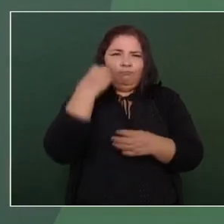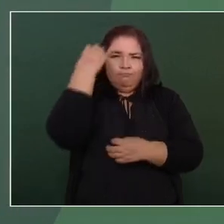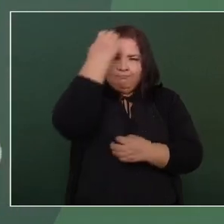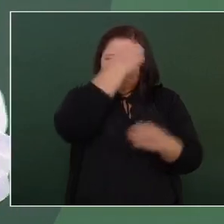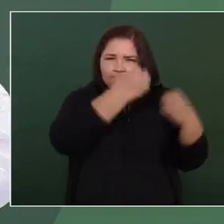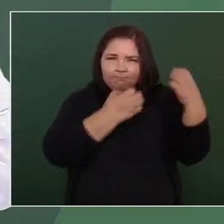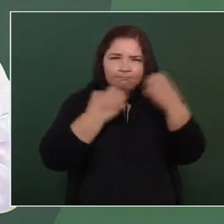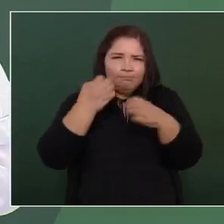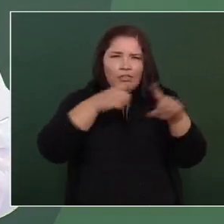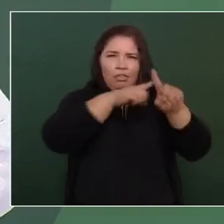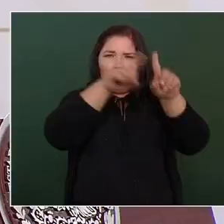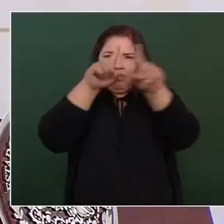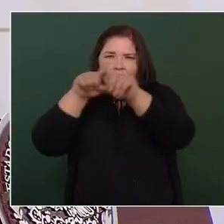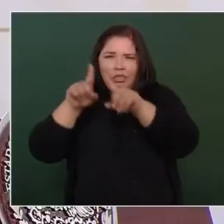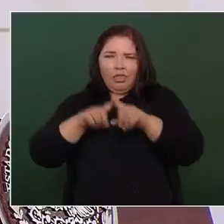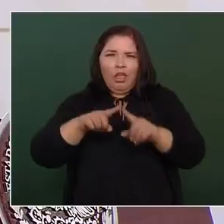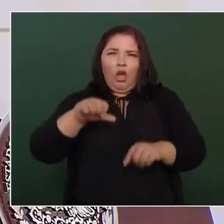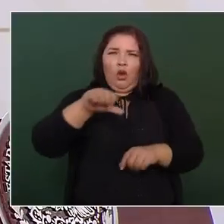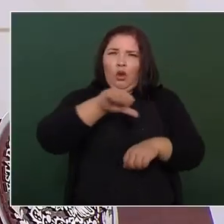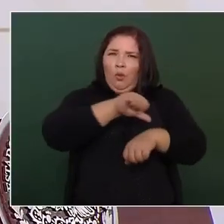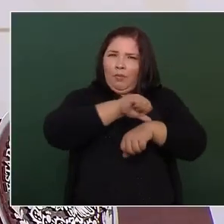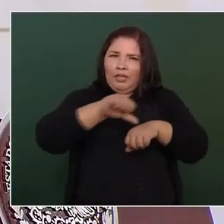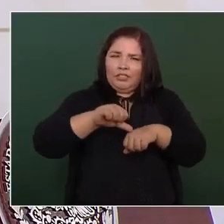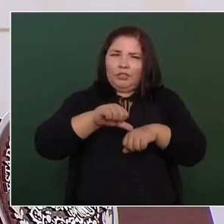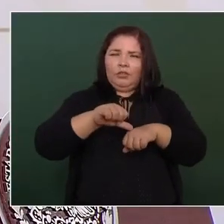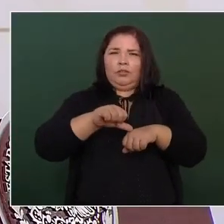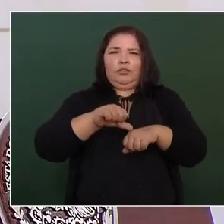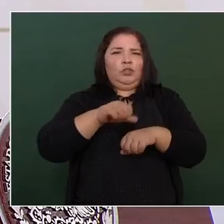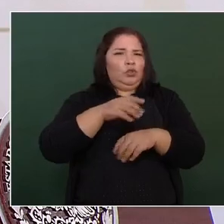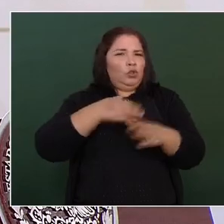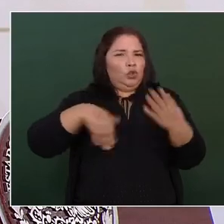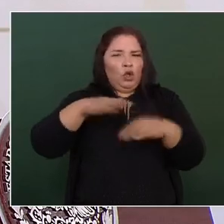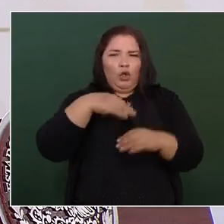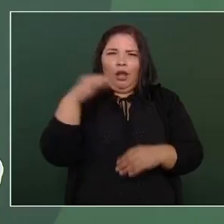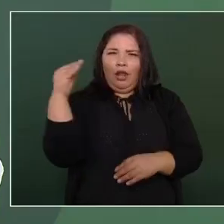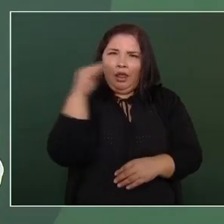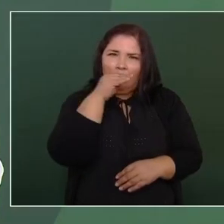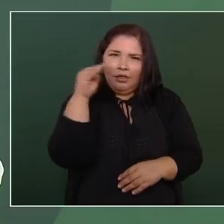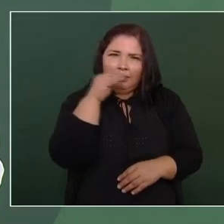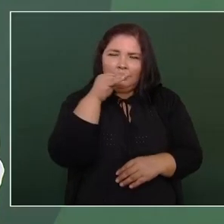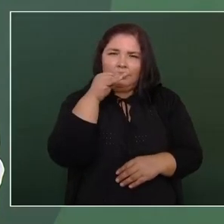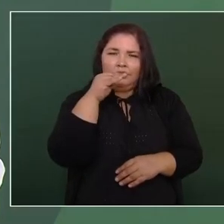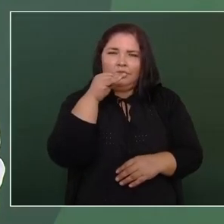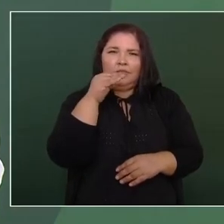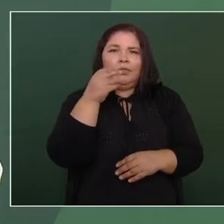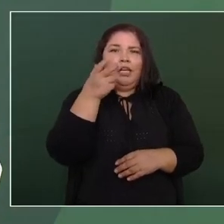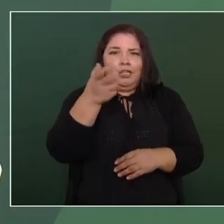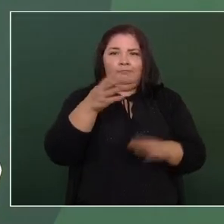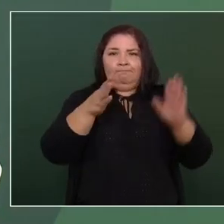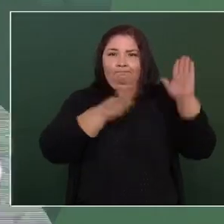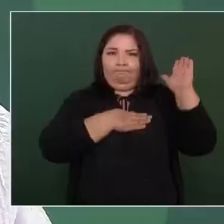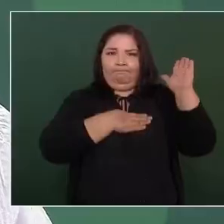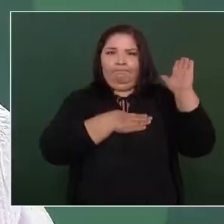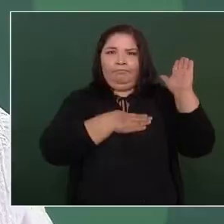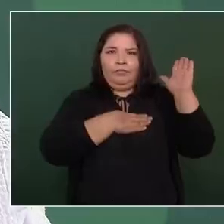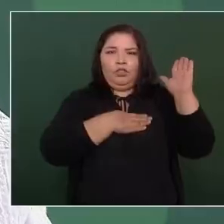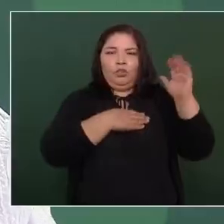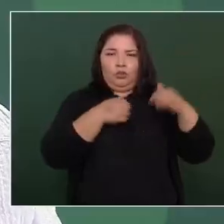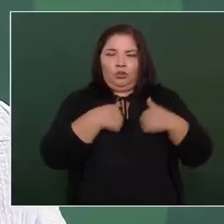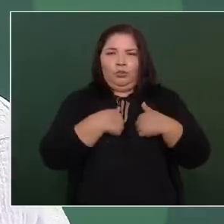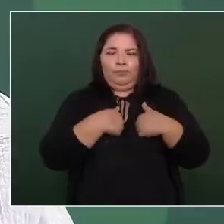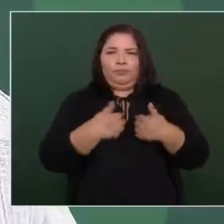estudios, intervenciones quirúrgicas, todo gratuito. Es un compromiso que he